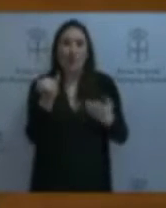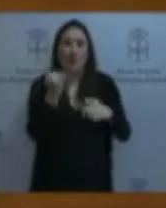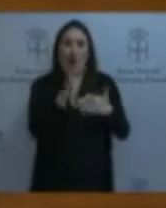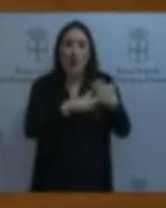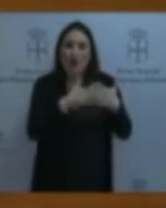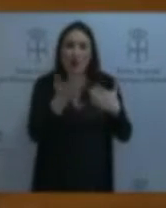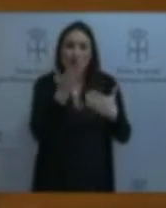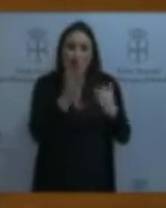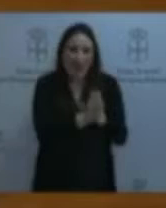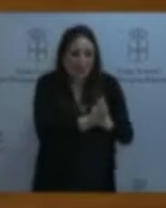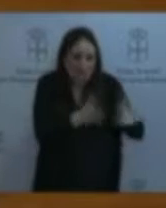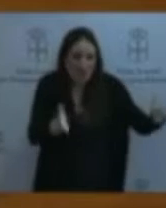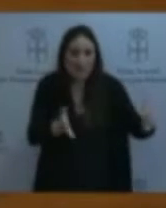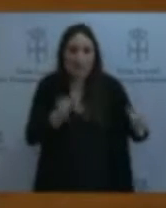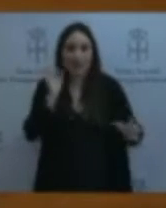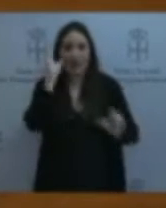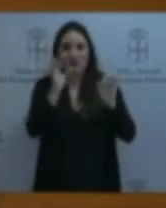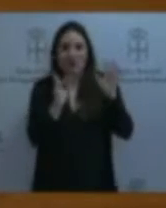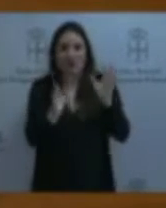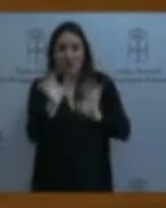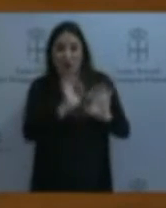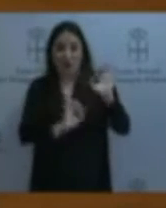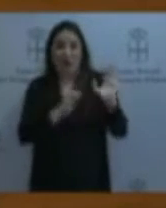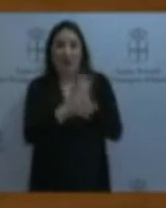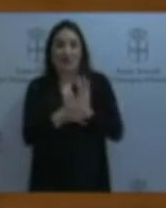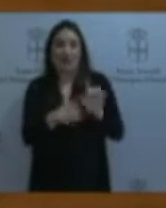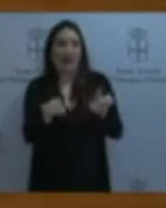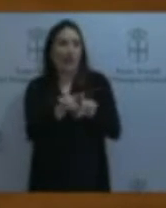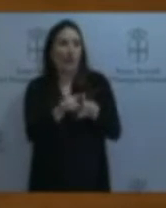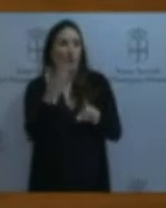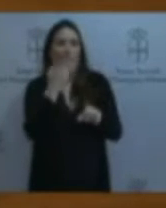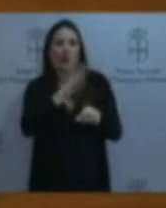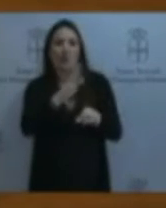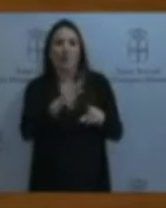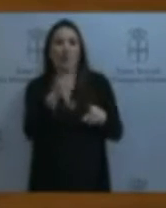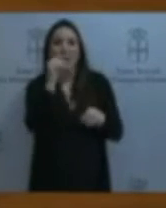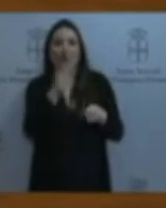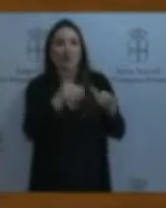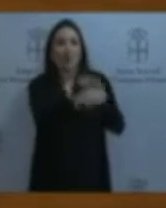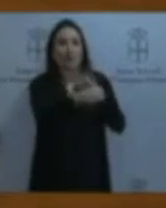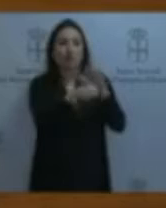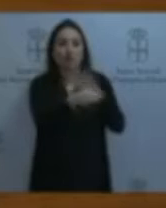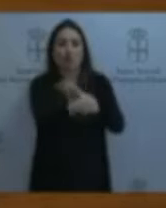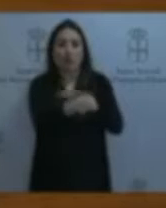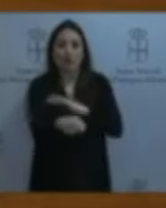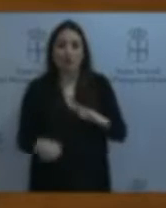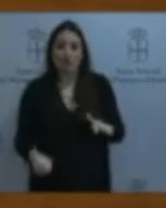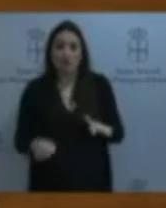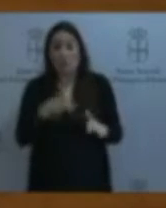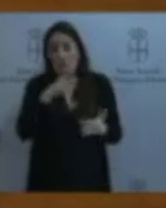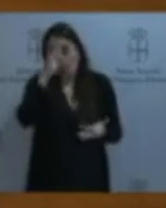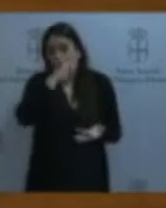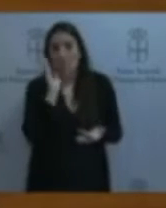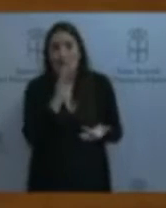escolares y organizar las actividades conviertan a la escuela en una suerte de aparcamiento para que padres y madres que se ven sometidos a condiciones cada vez más